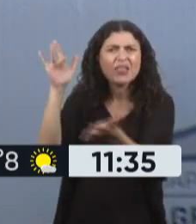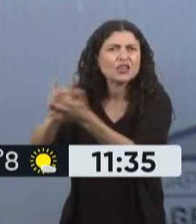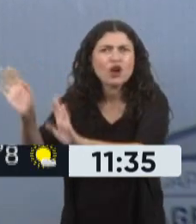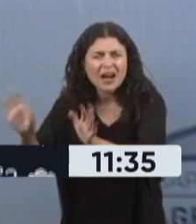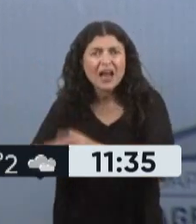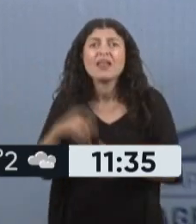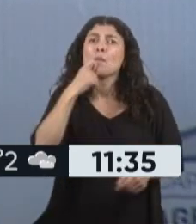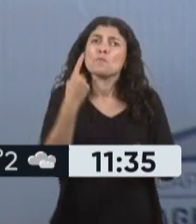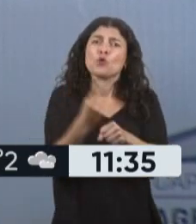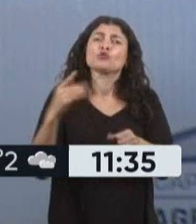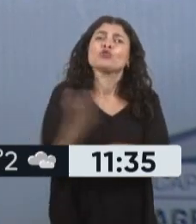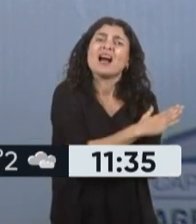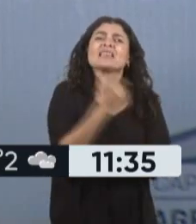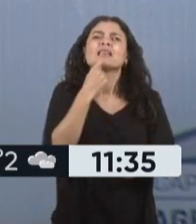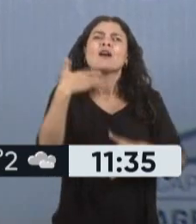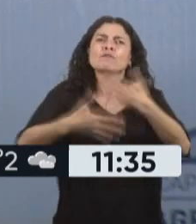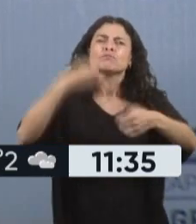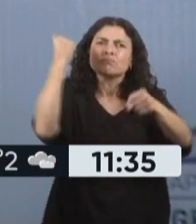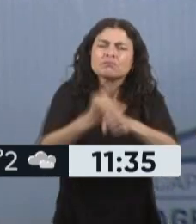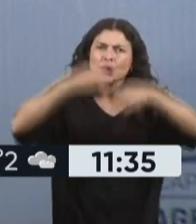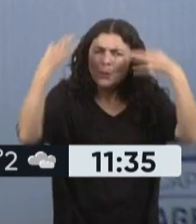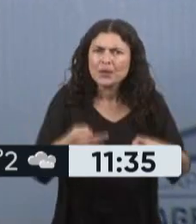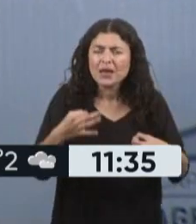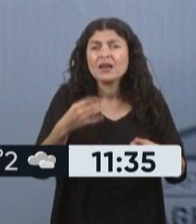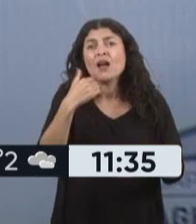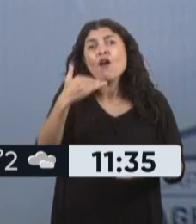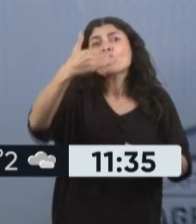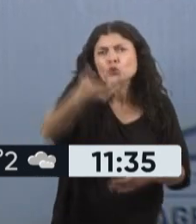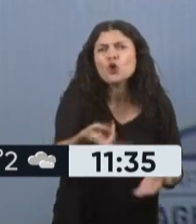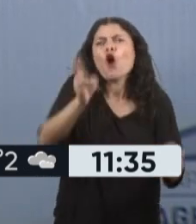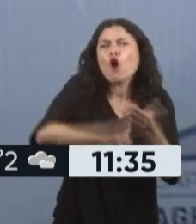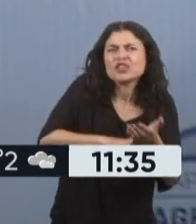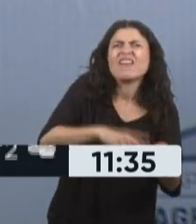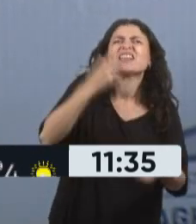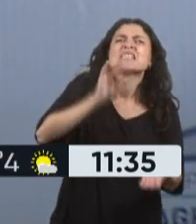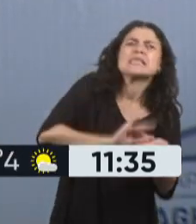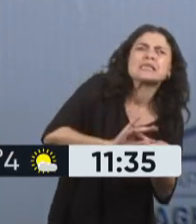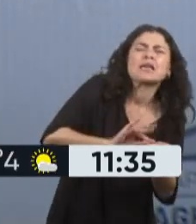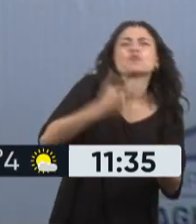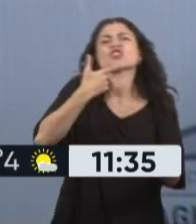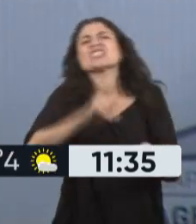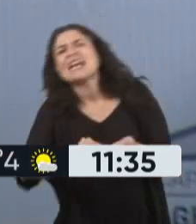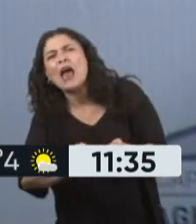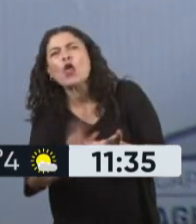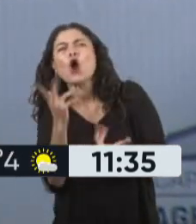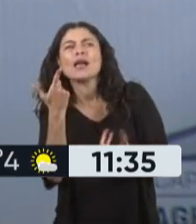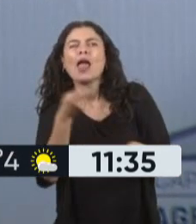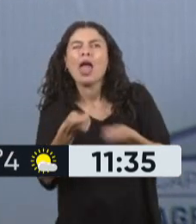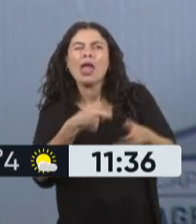de la forma correcta, para que en el futuro no venga ningún degenerado fiscal a volver a meterle el brazo entero en el